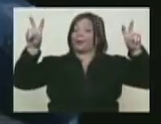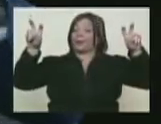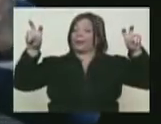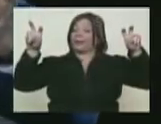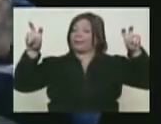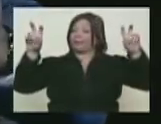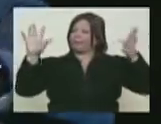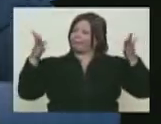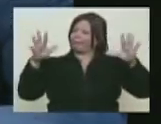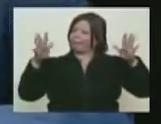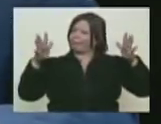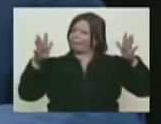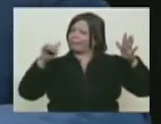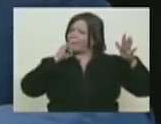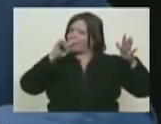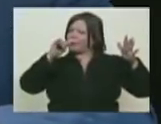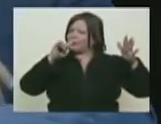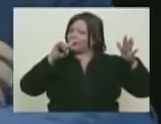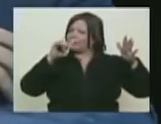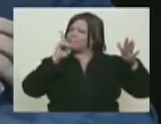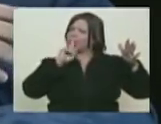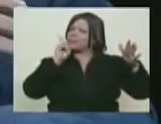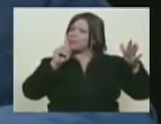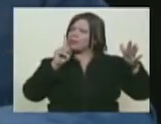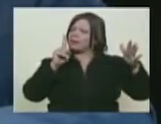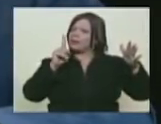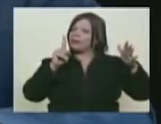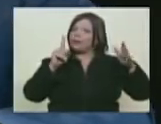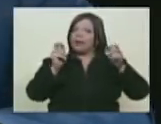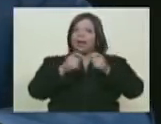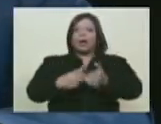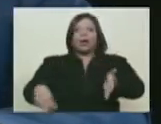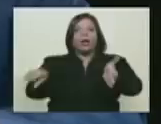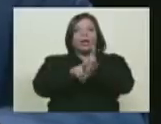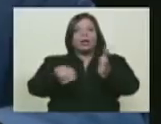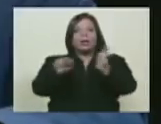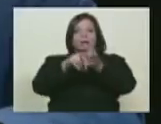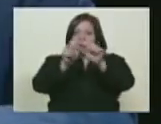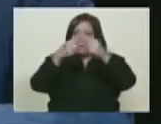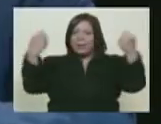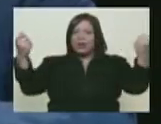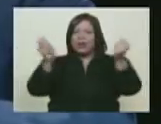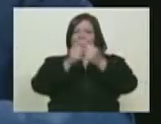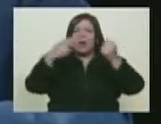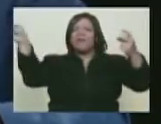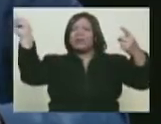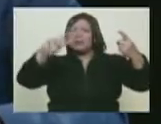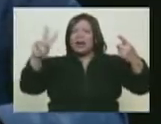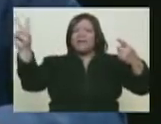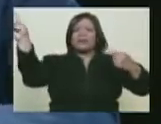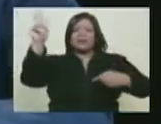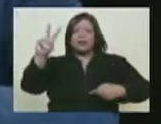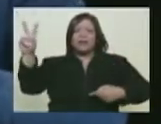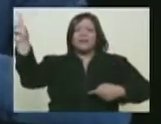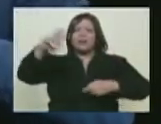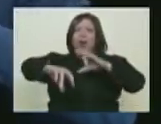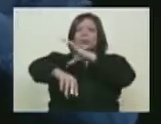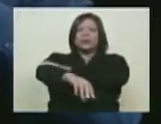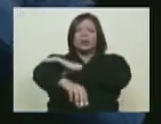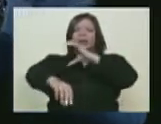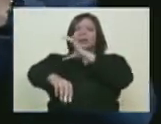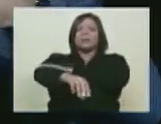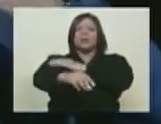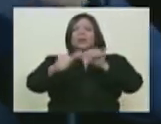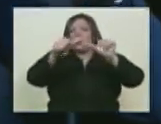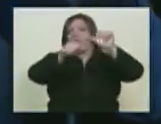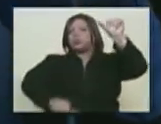entre comillas, de saber realmente lo que pasaba, porque aparecían a cada rato las portadas de sus periódicos llenos de nuestros personajes de la oposición, le